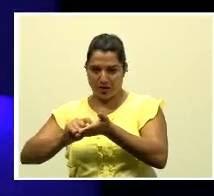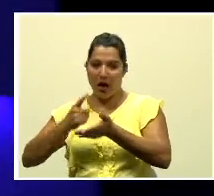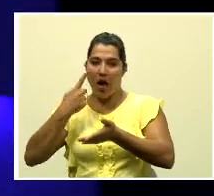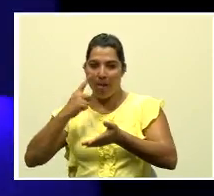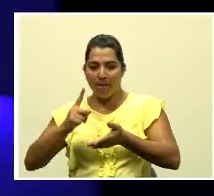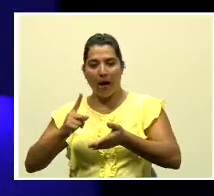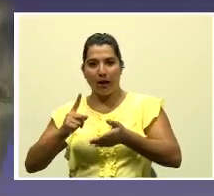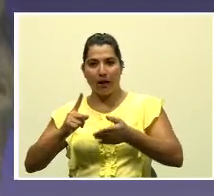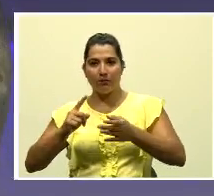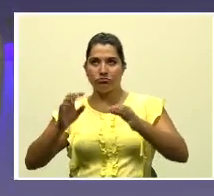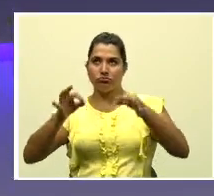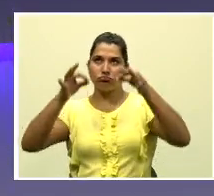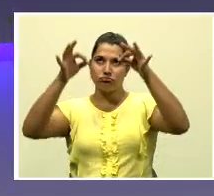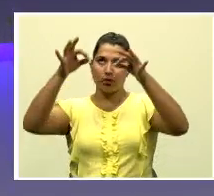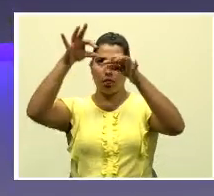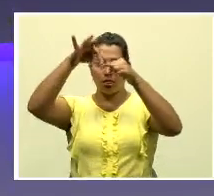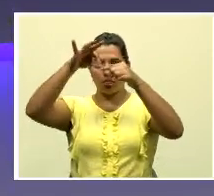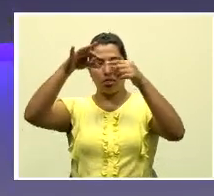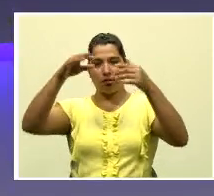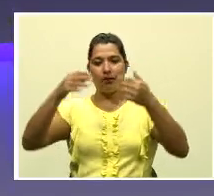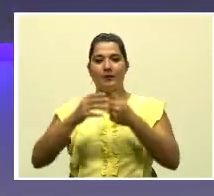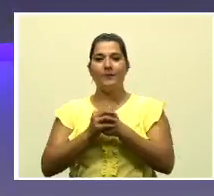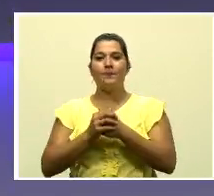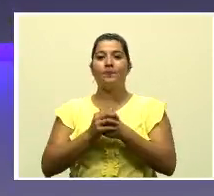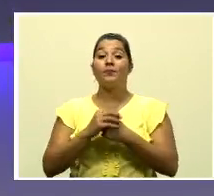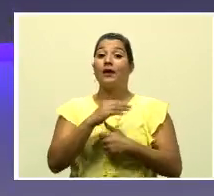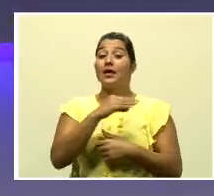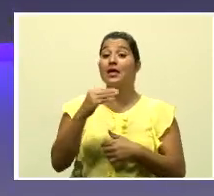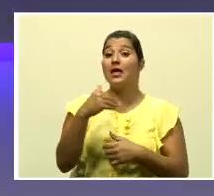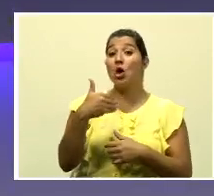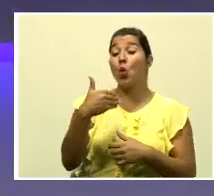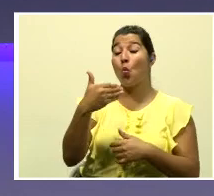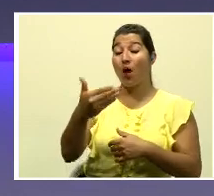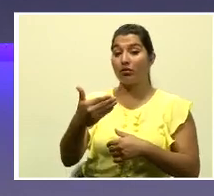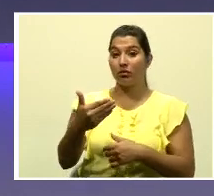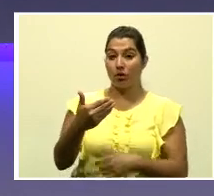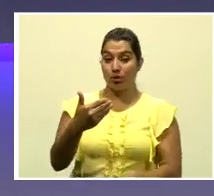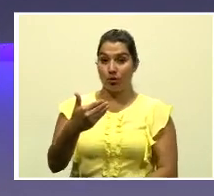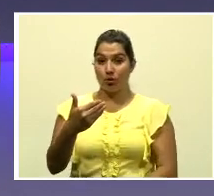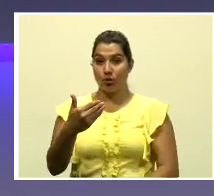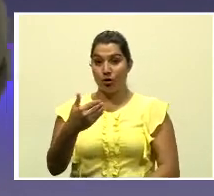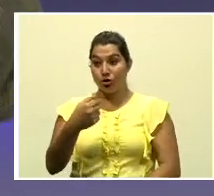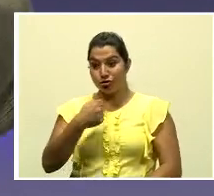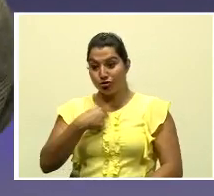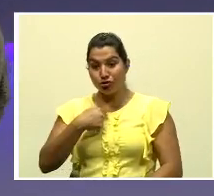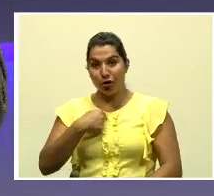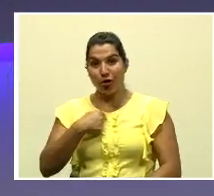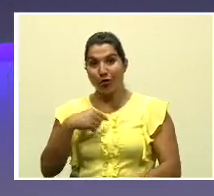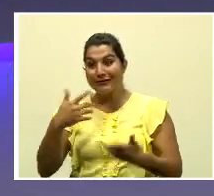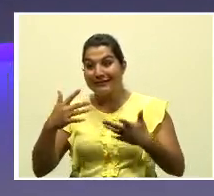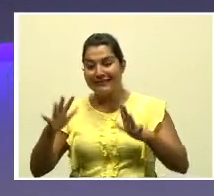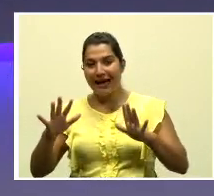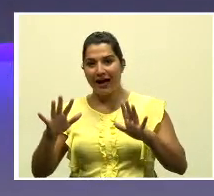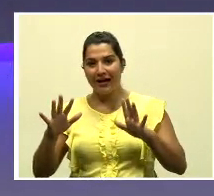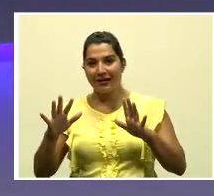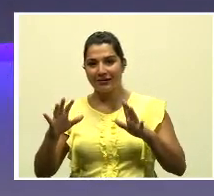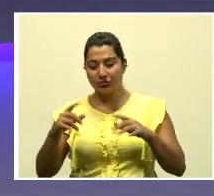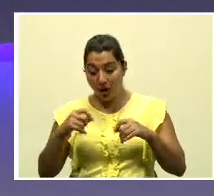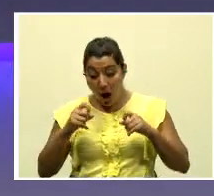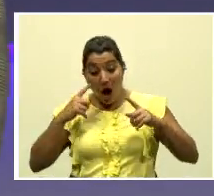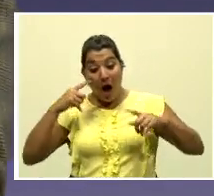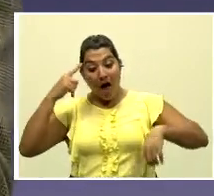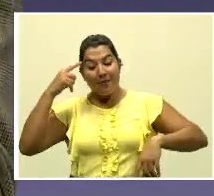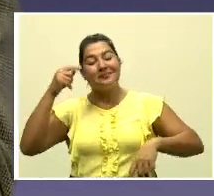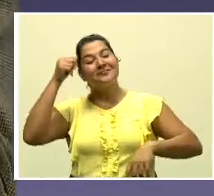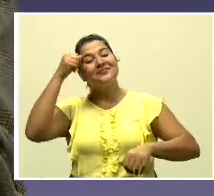otras imágenes. Sí, y a tal punto que cuando revelo a veces me sorprendo de aquello, pero ya se me había olvidado que había